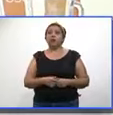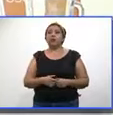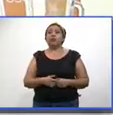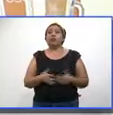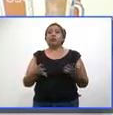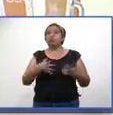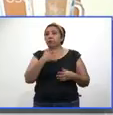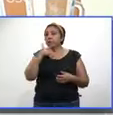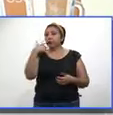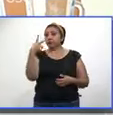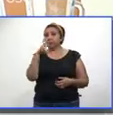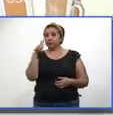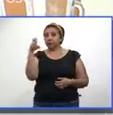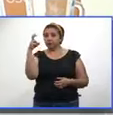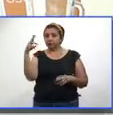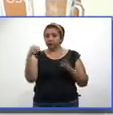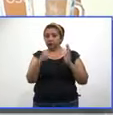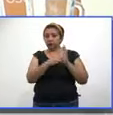Sonrisas recibió